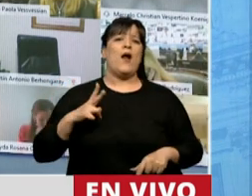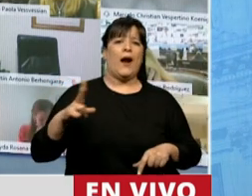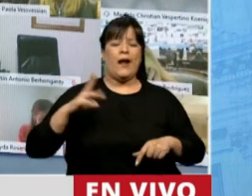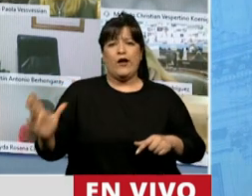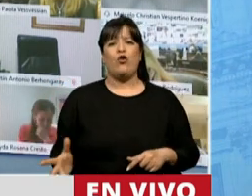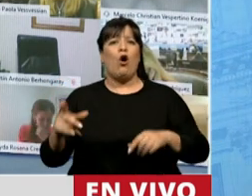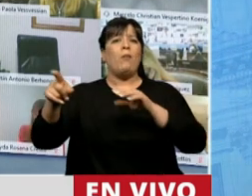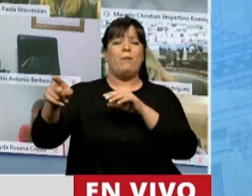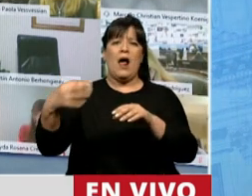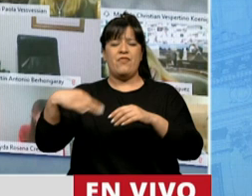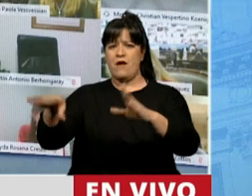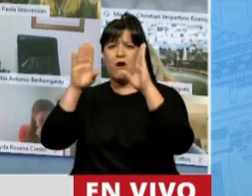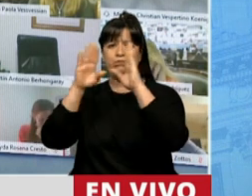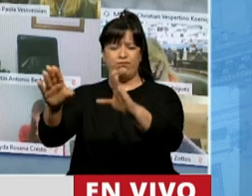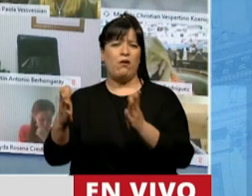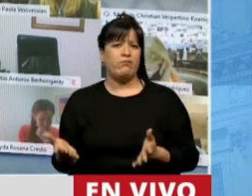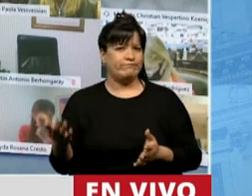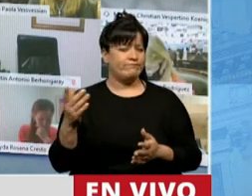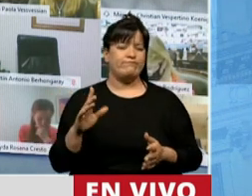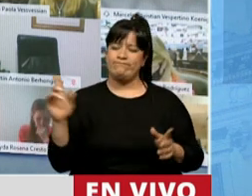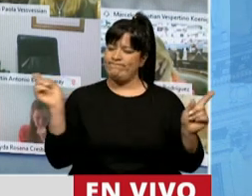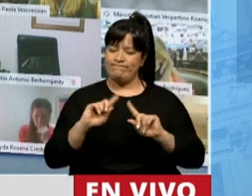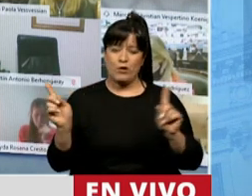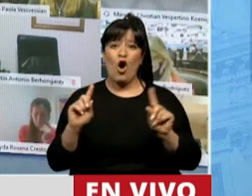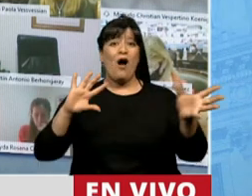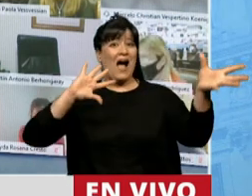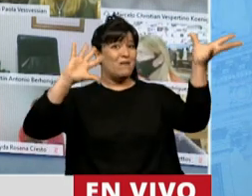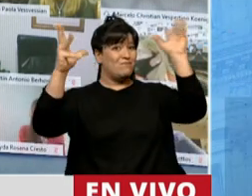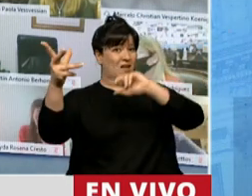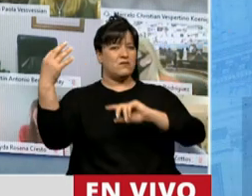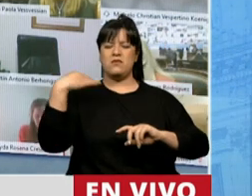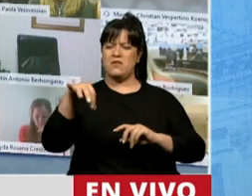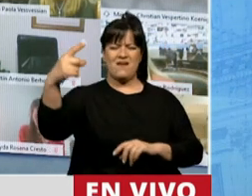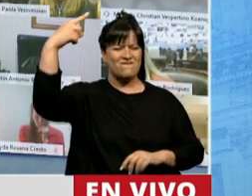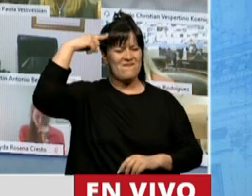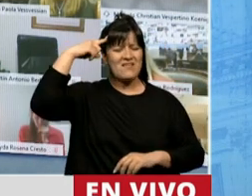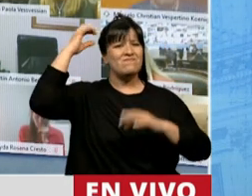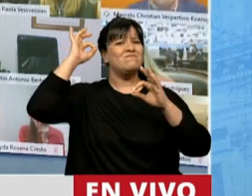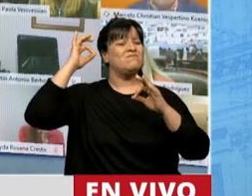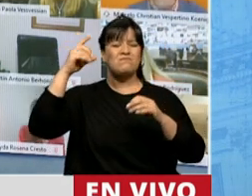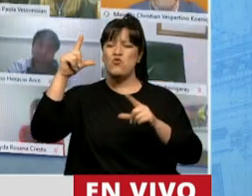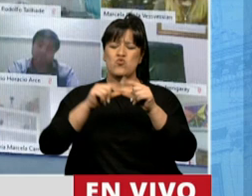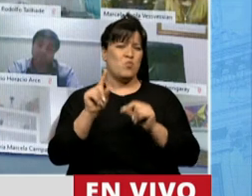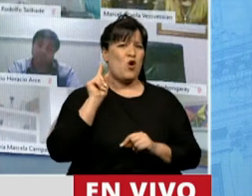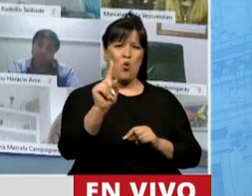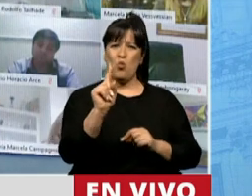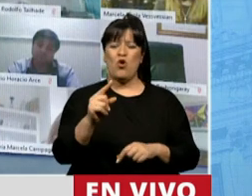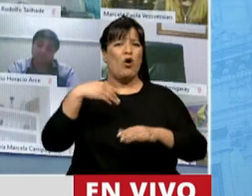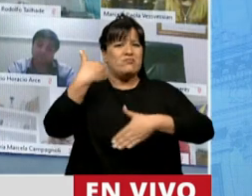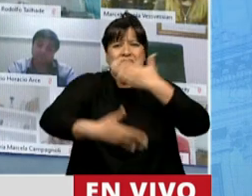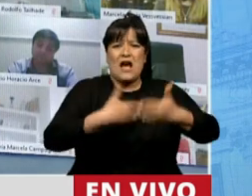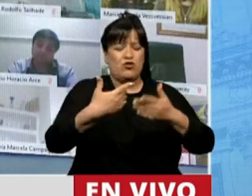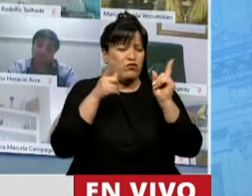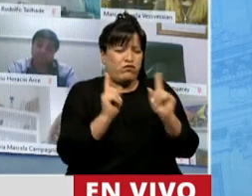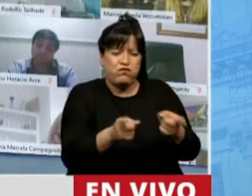problema para ocuparse una vez que nos ocupamos de los otros temas el ambiente tiene que estar en el centro de nuestras consideraciones el desarrollo sostenible tiene que ser parte de